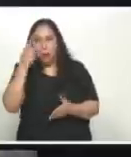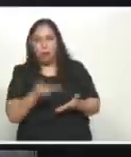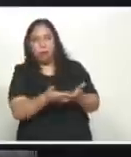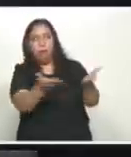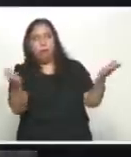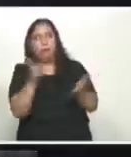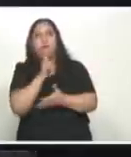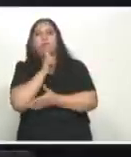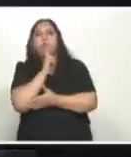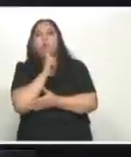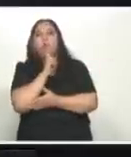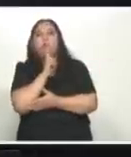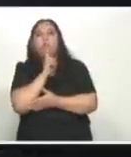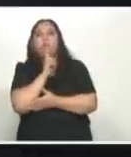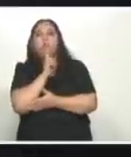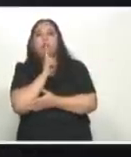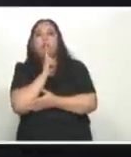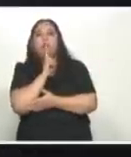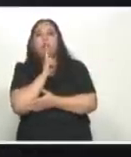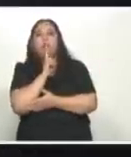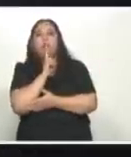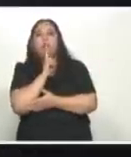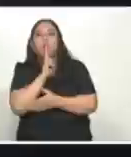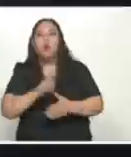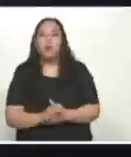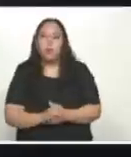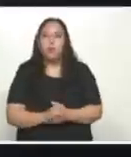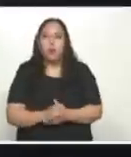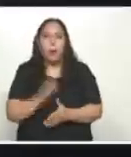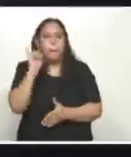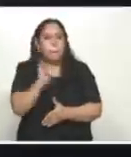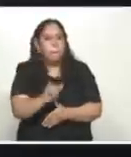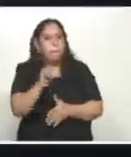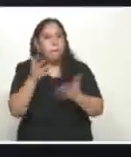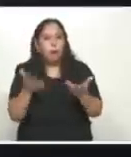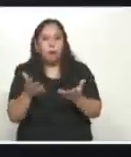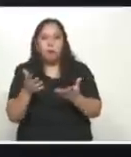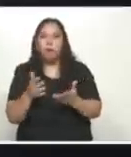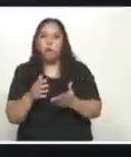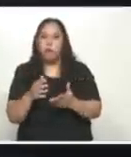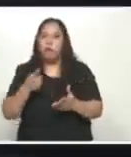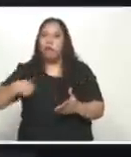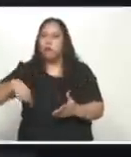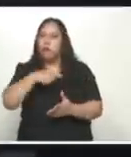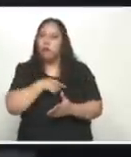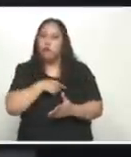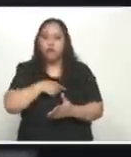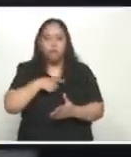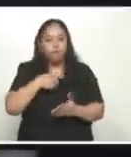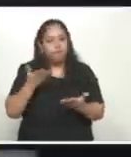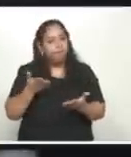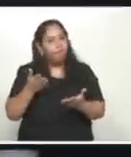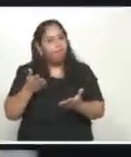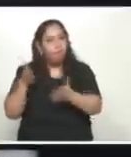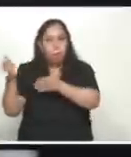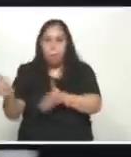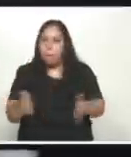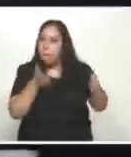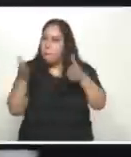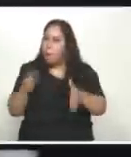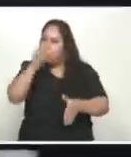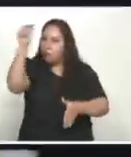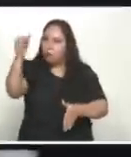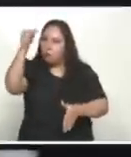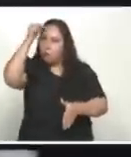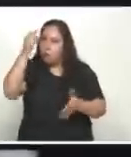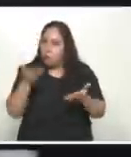reforma de justicia tributaria va encaminada a mejorar no solo las finanzas del gobierno, sino